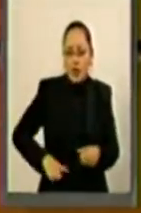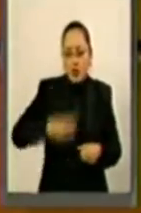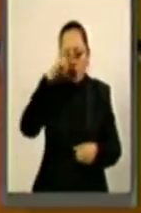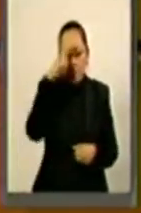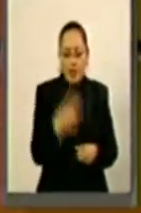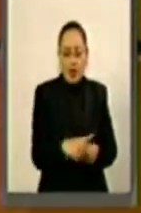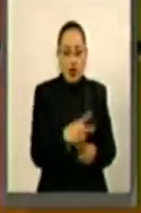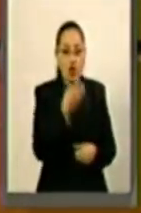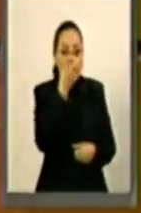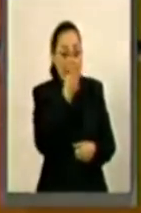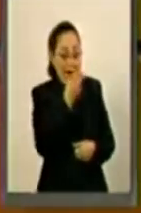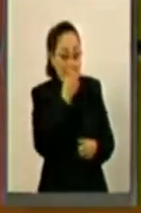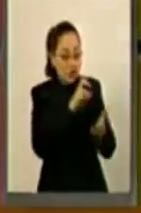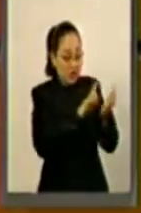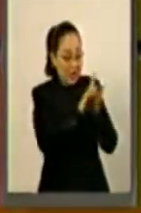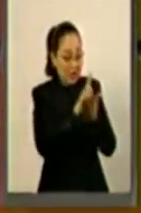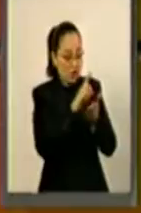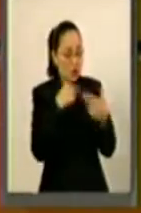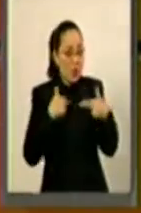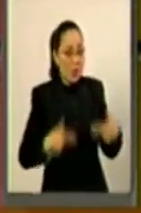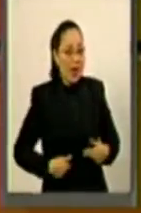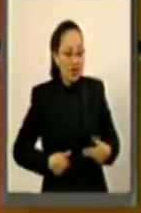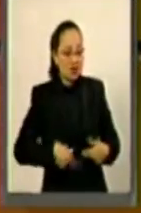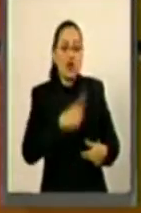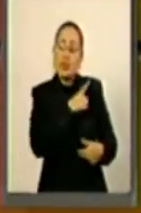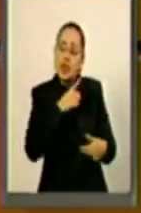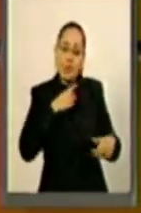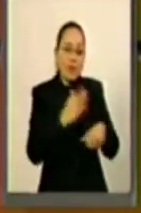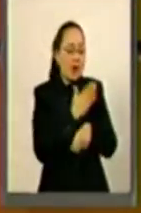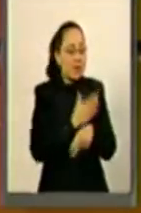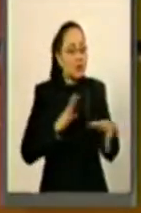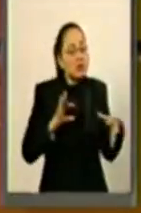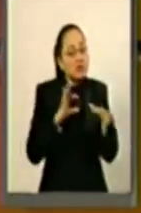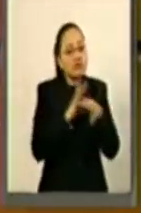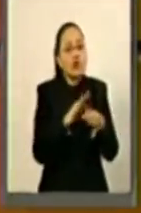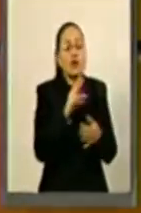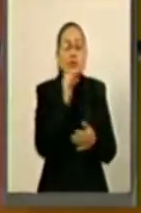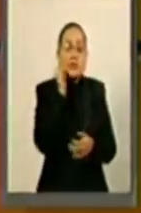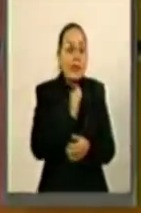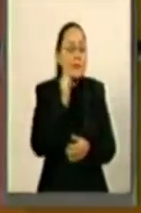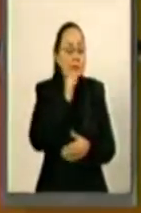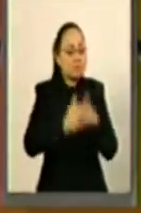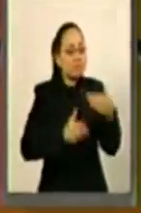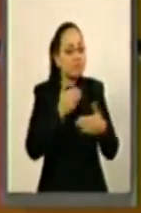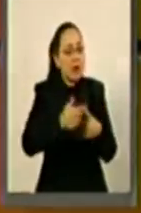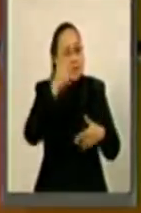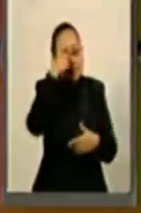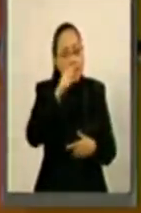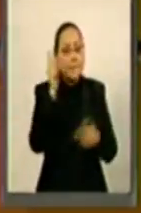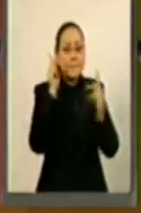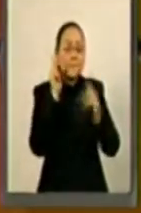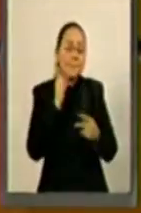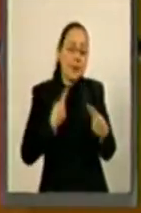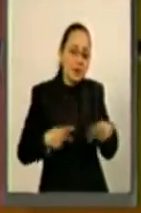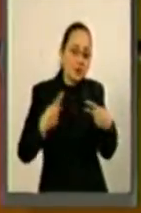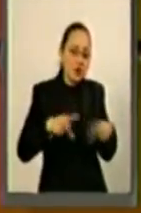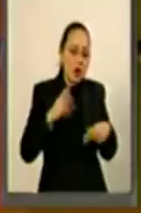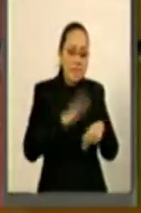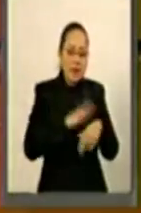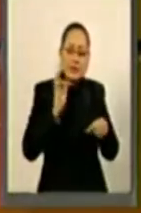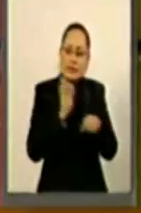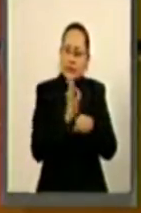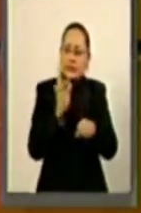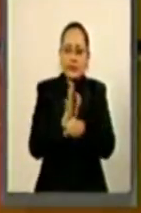interpretar estos derechos humanos favoreciendo en todo tiempo a las personas con la protección más